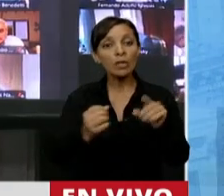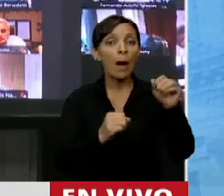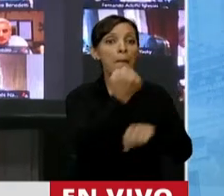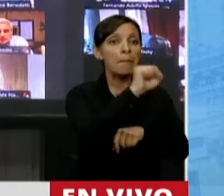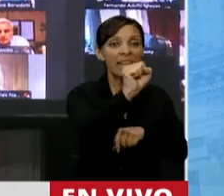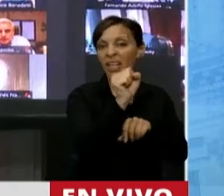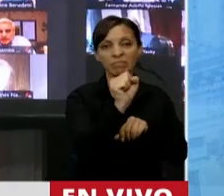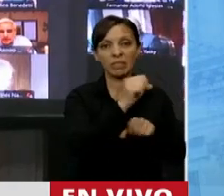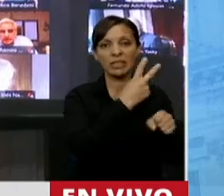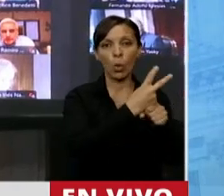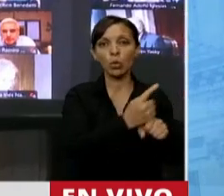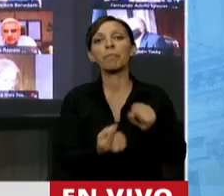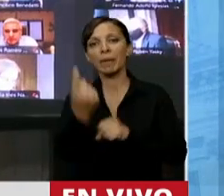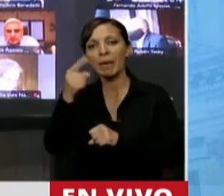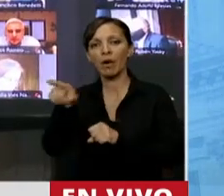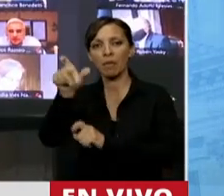patria están los patrimonios.